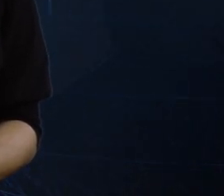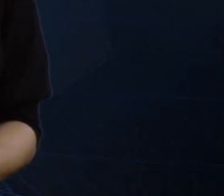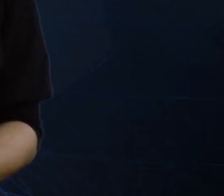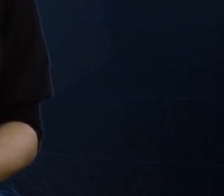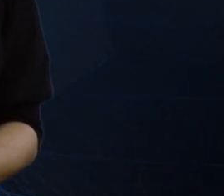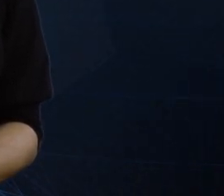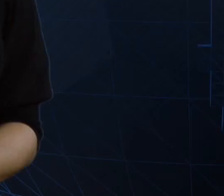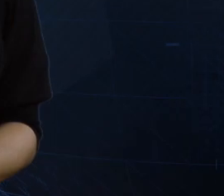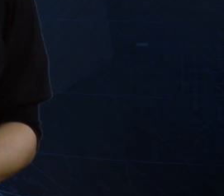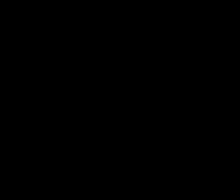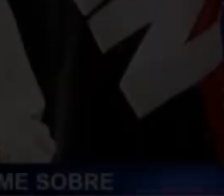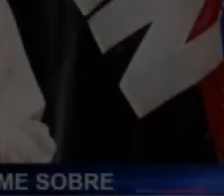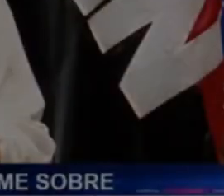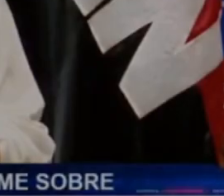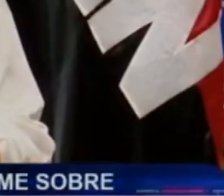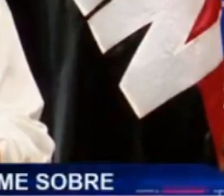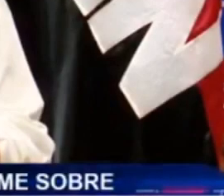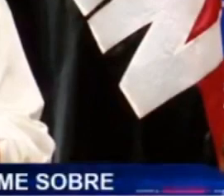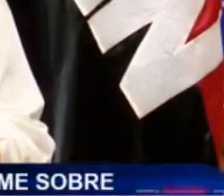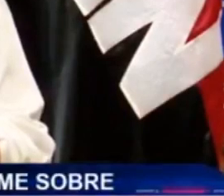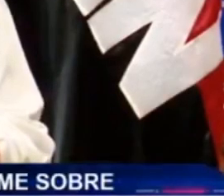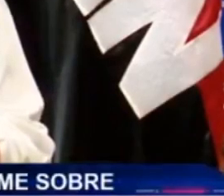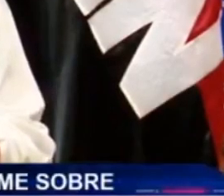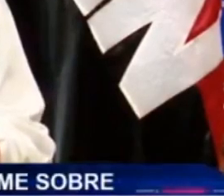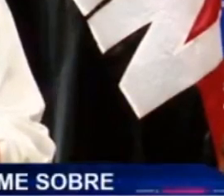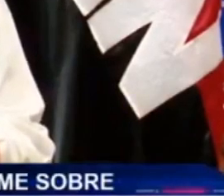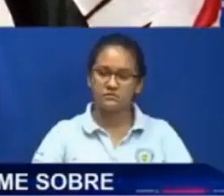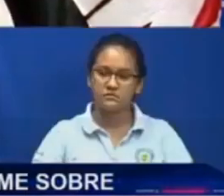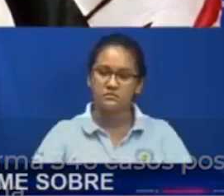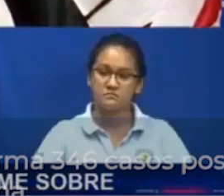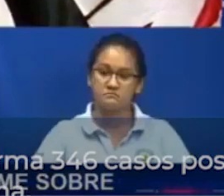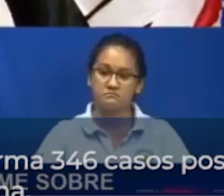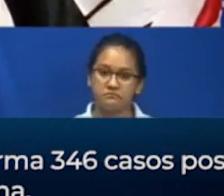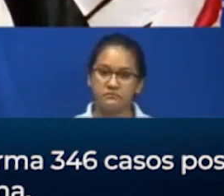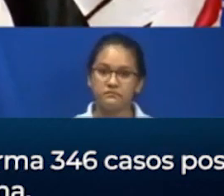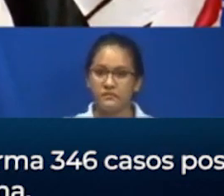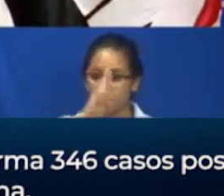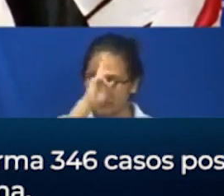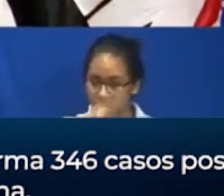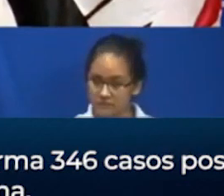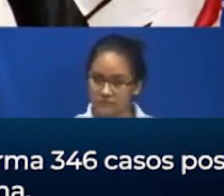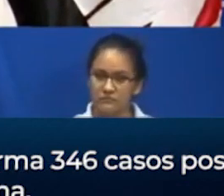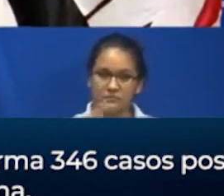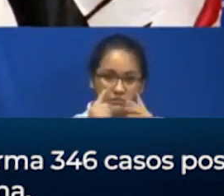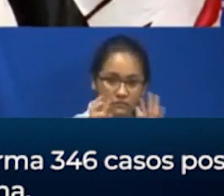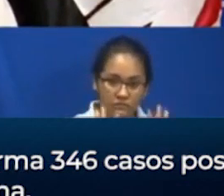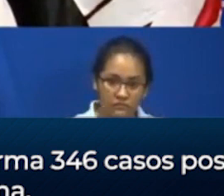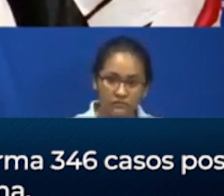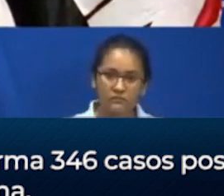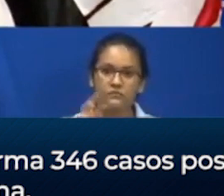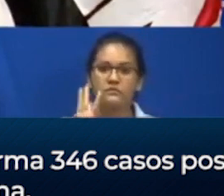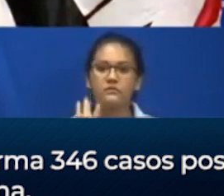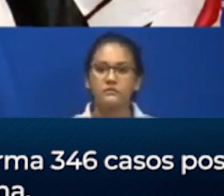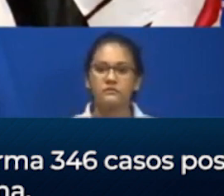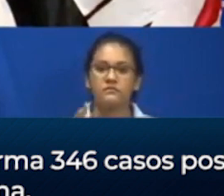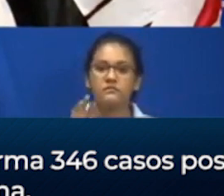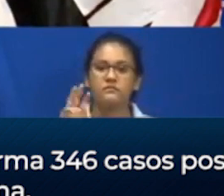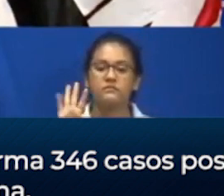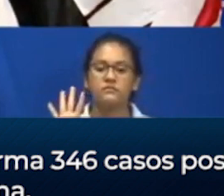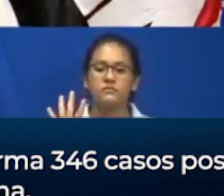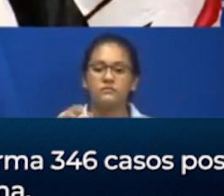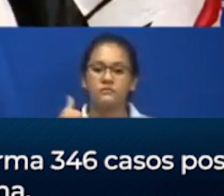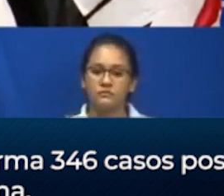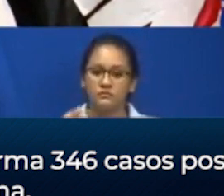Nicaragua. Veamos el reporte. Hemos atendido y dado seguimiento responsable y cuidadoso a 346